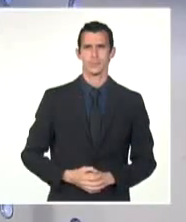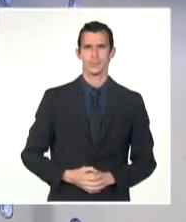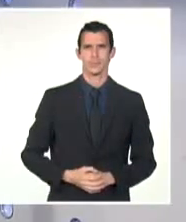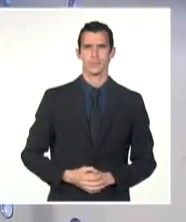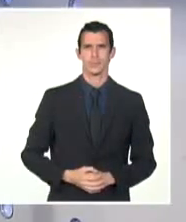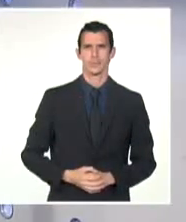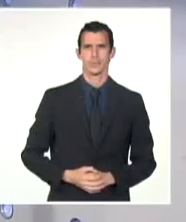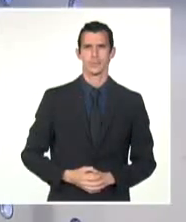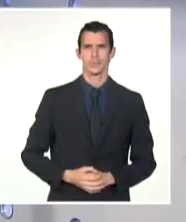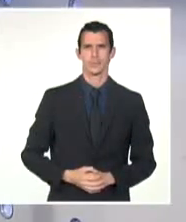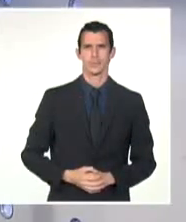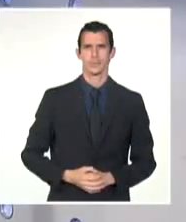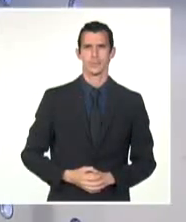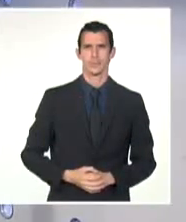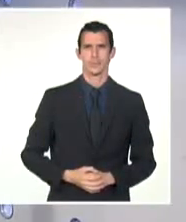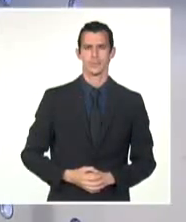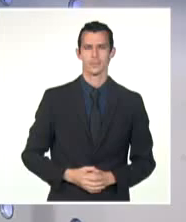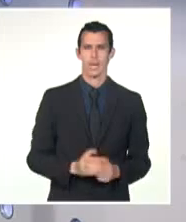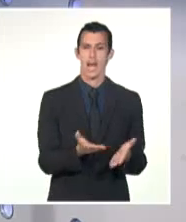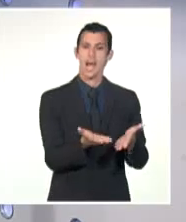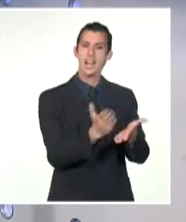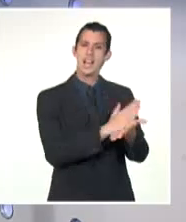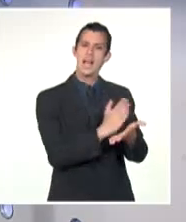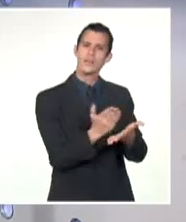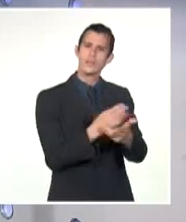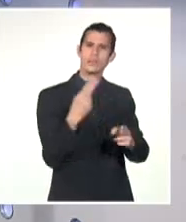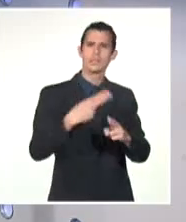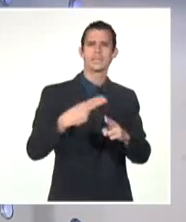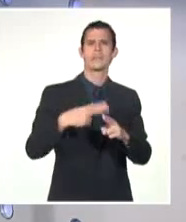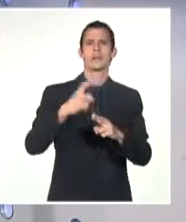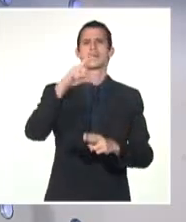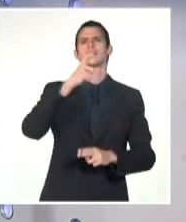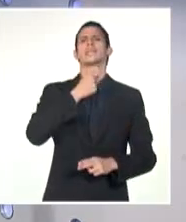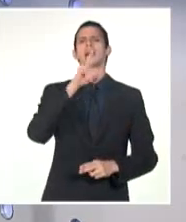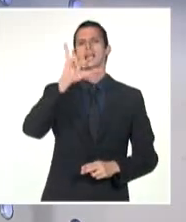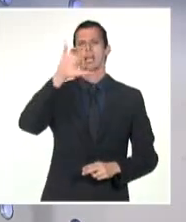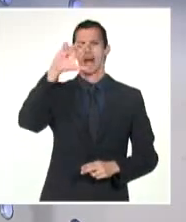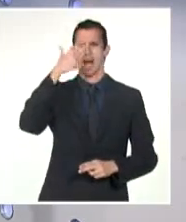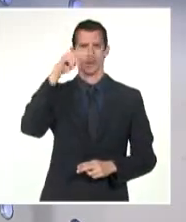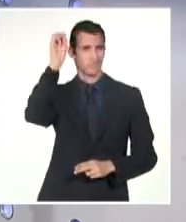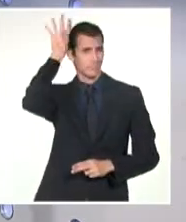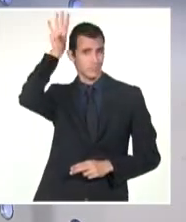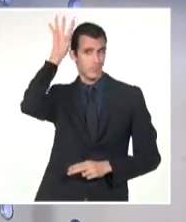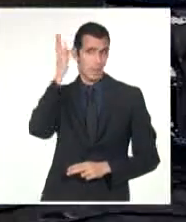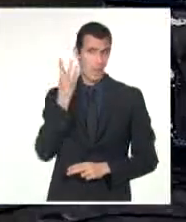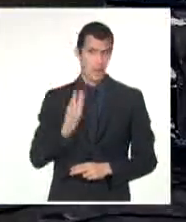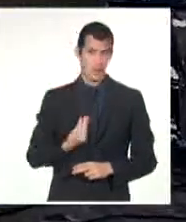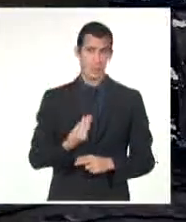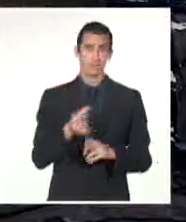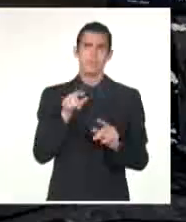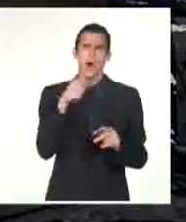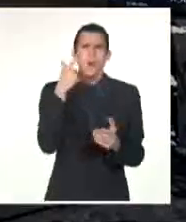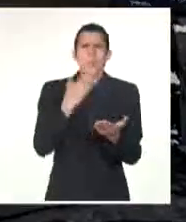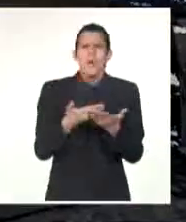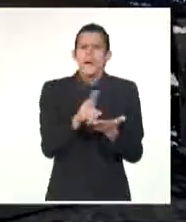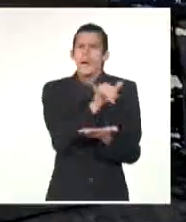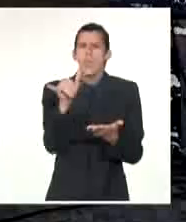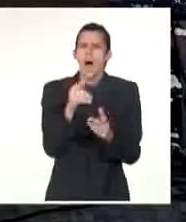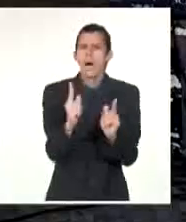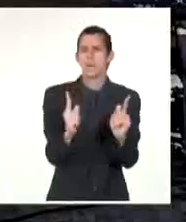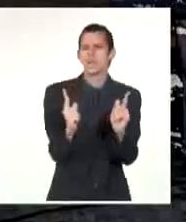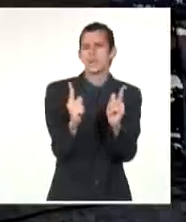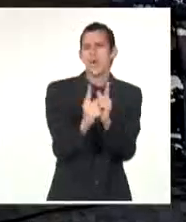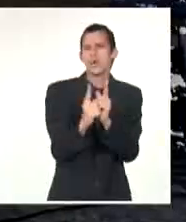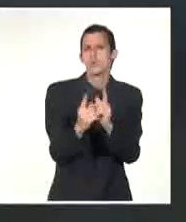Celia, ensayo para una biografía, fue lanzado hoy en el habitual espacio Sábado del Libro. La obra, perteneciente a